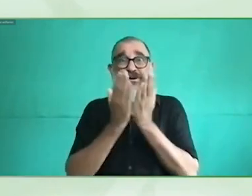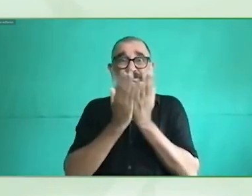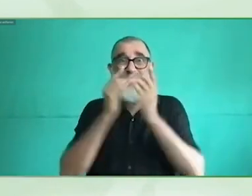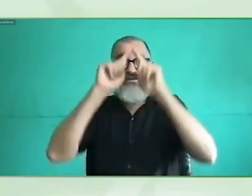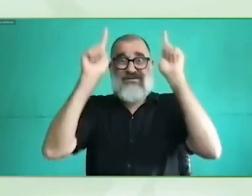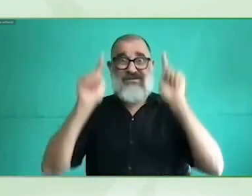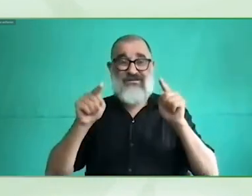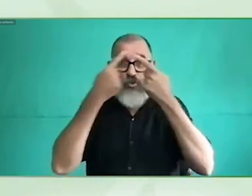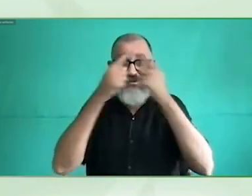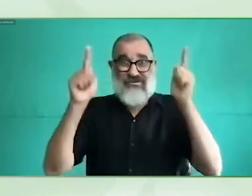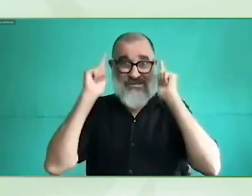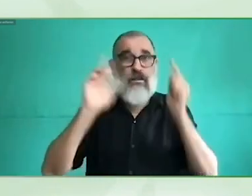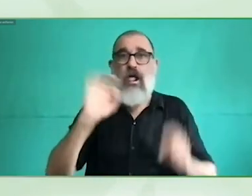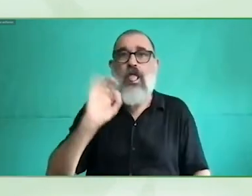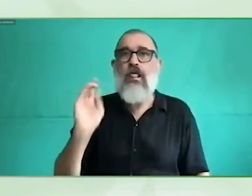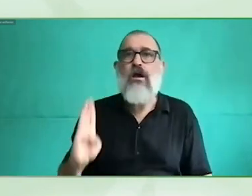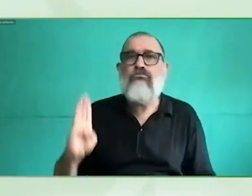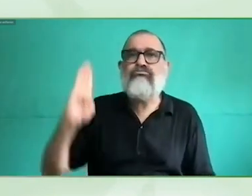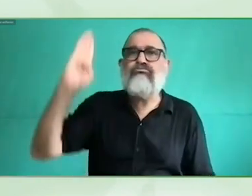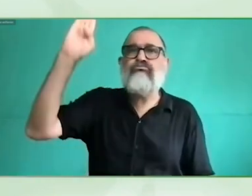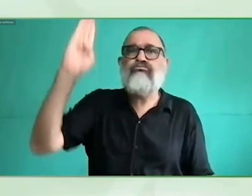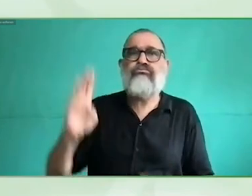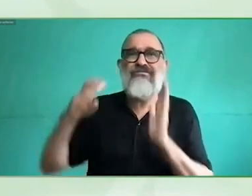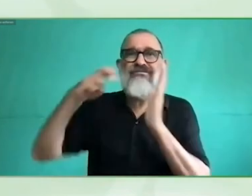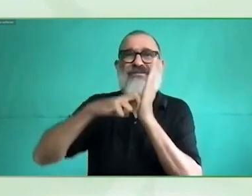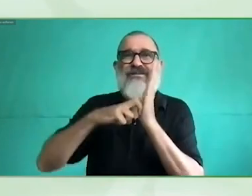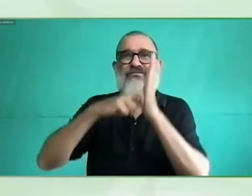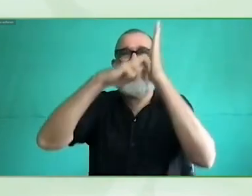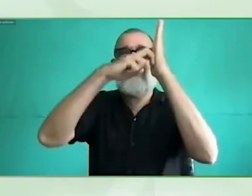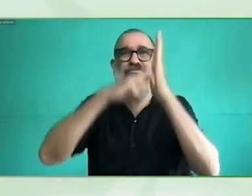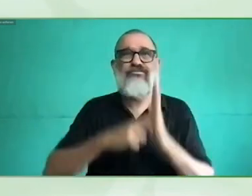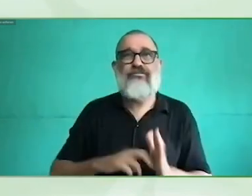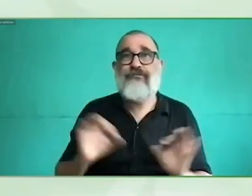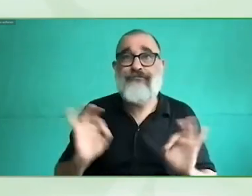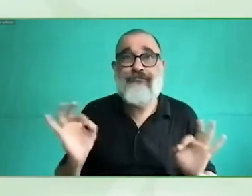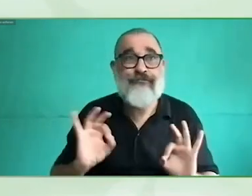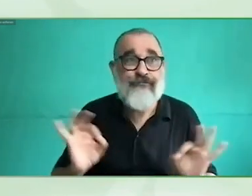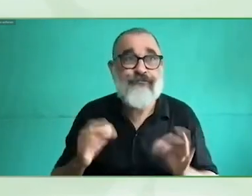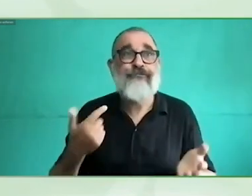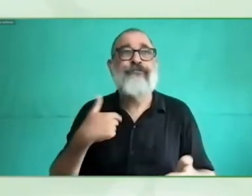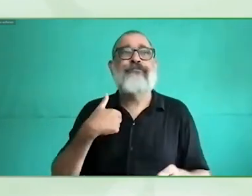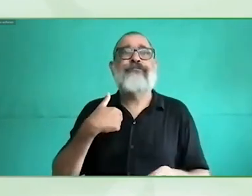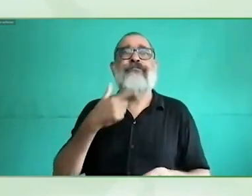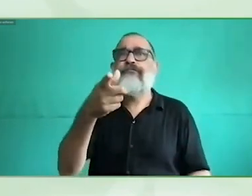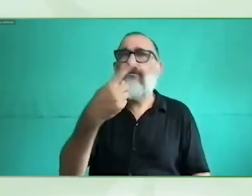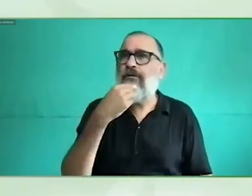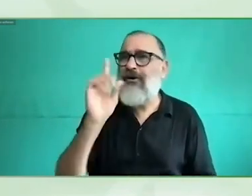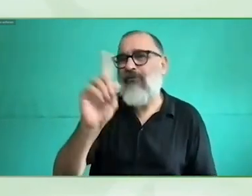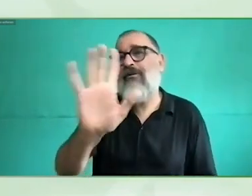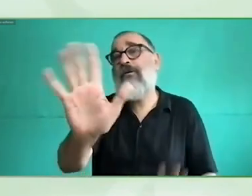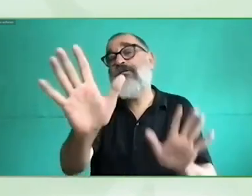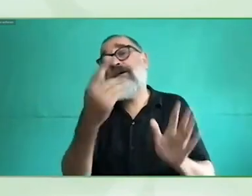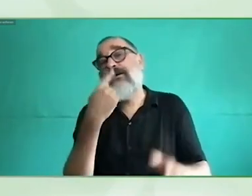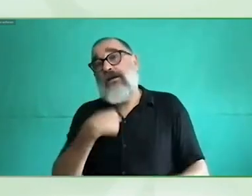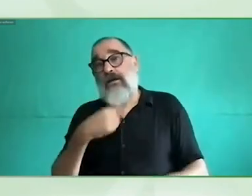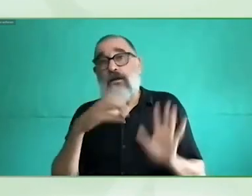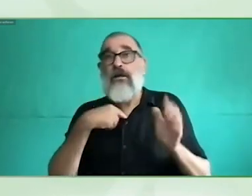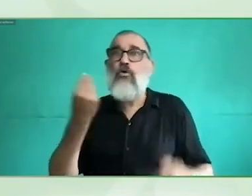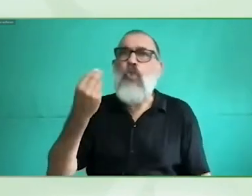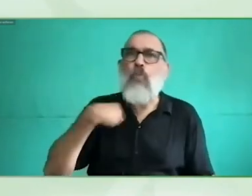que ya inicié mis estudios la adaptaron sí Y probablemente una persona que tiene